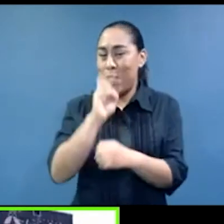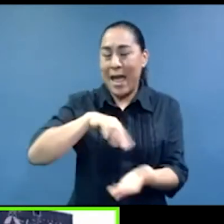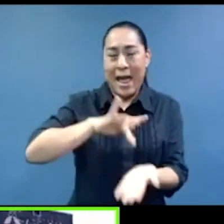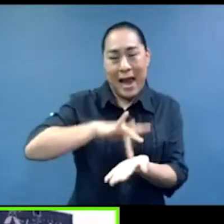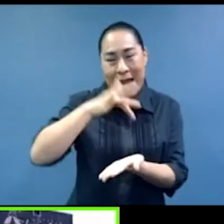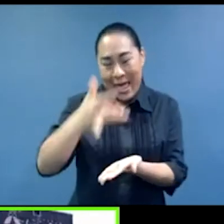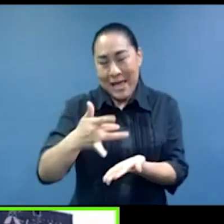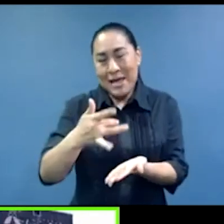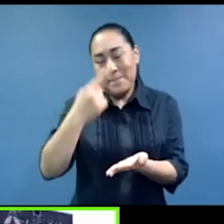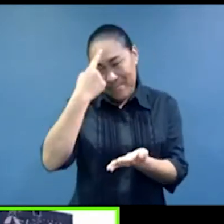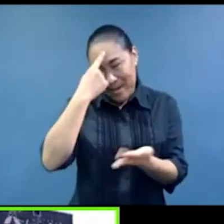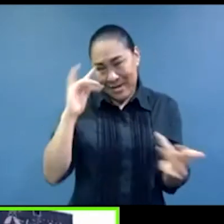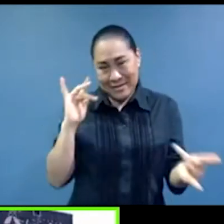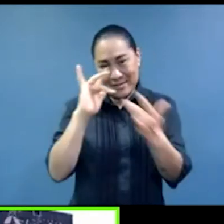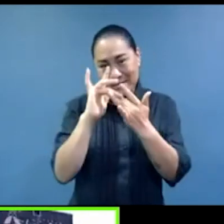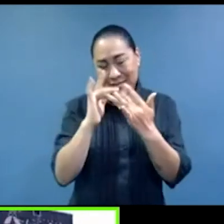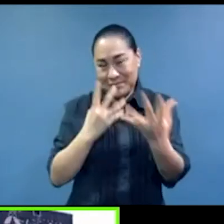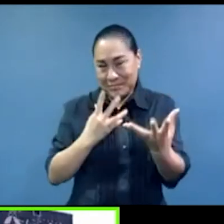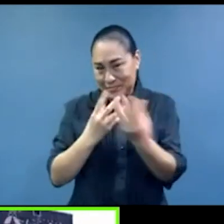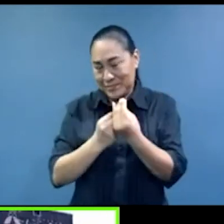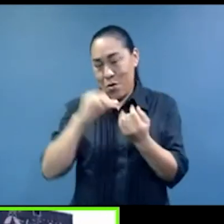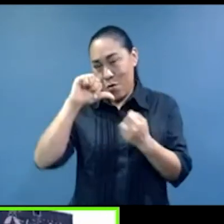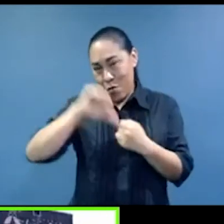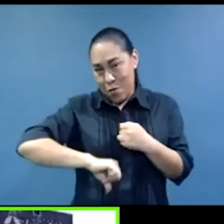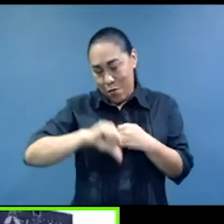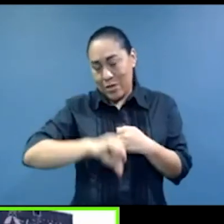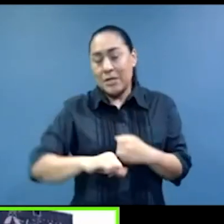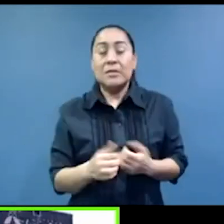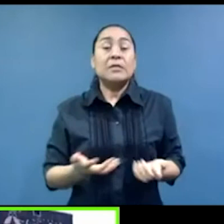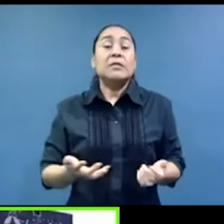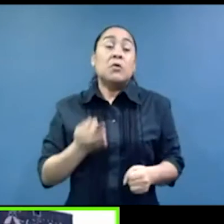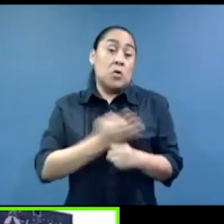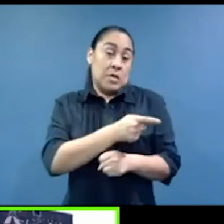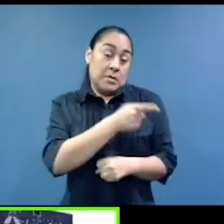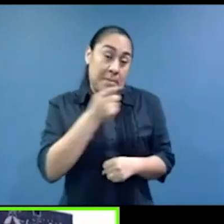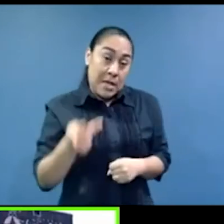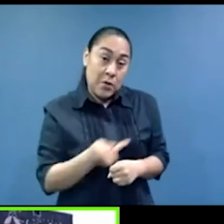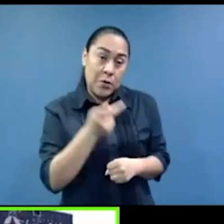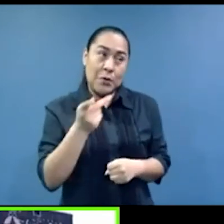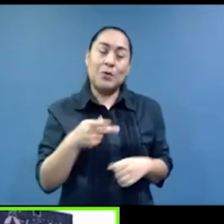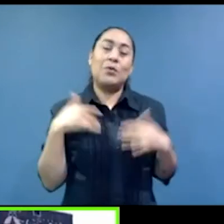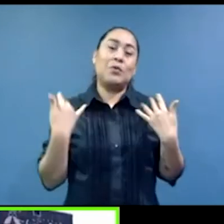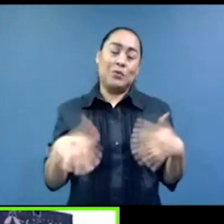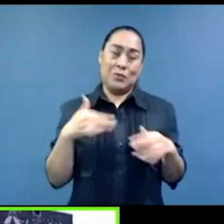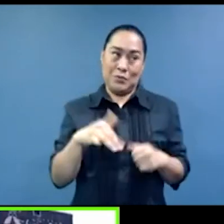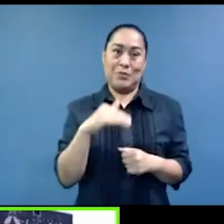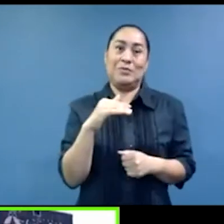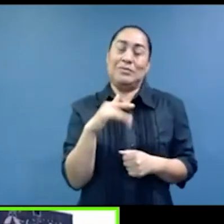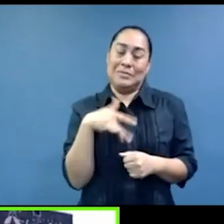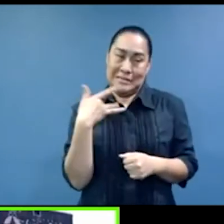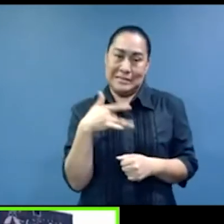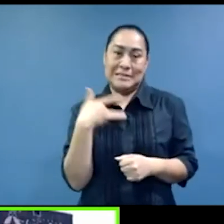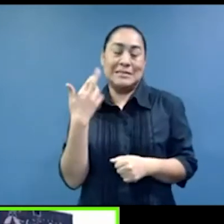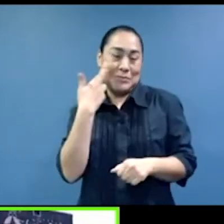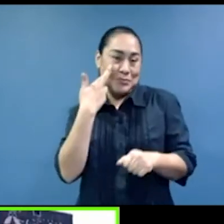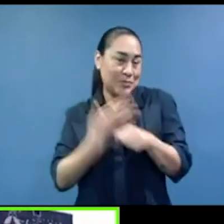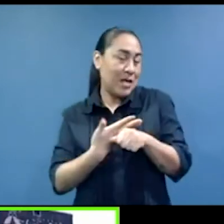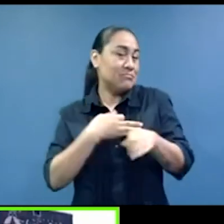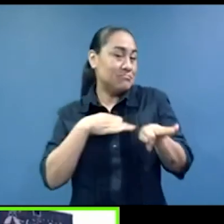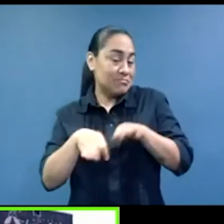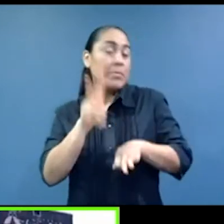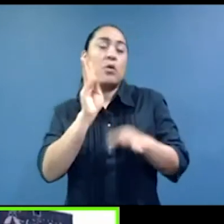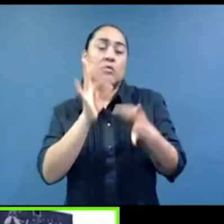aquí con nosotras. Y pues son preguntas bien desafiantes, pero muy importantes.